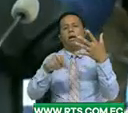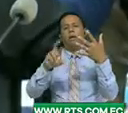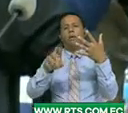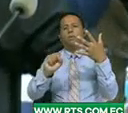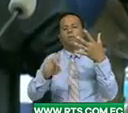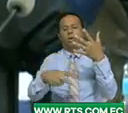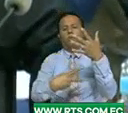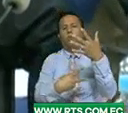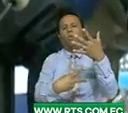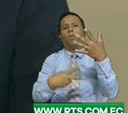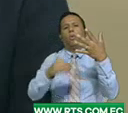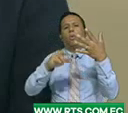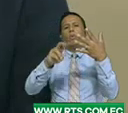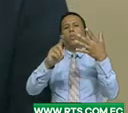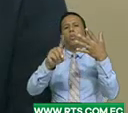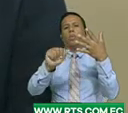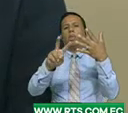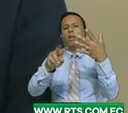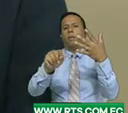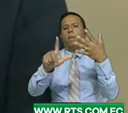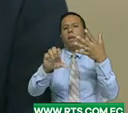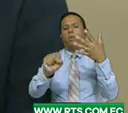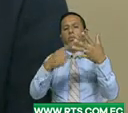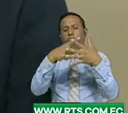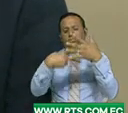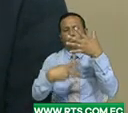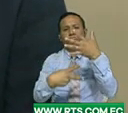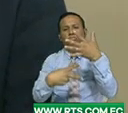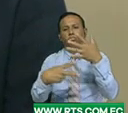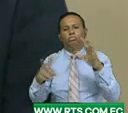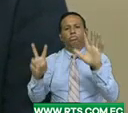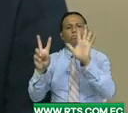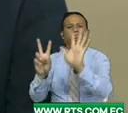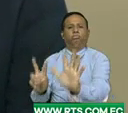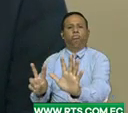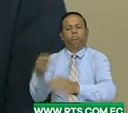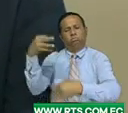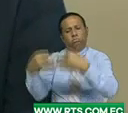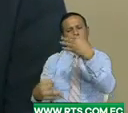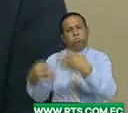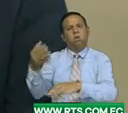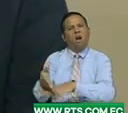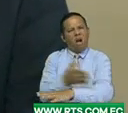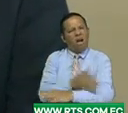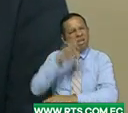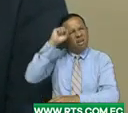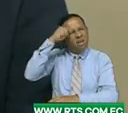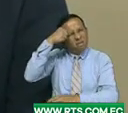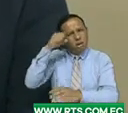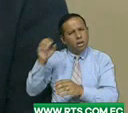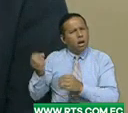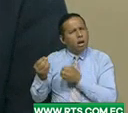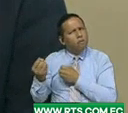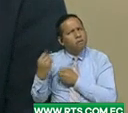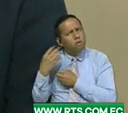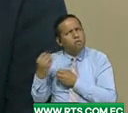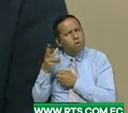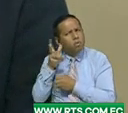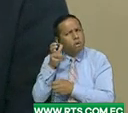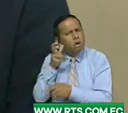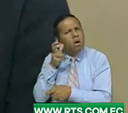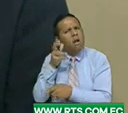Juan Javier Dávalos. El tema de los famosos audios de posibles actos de corrupción, para los otros, el tema